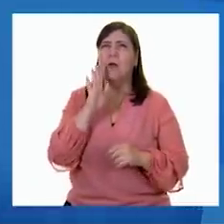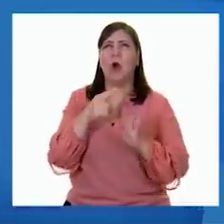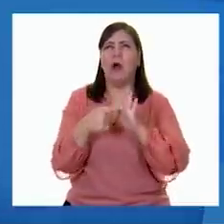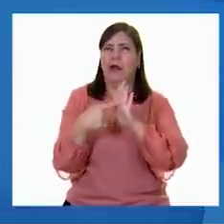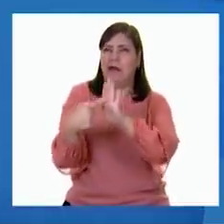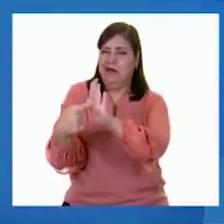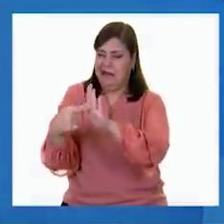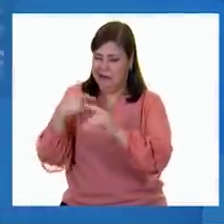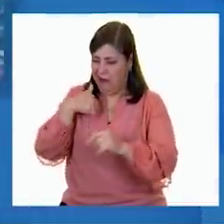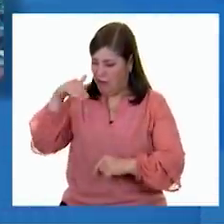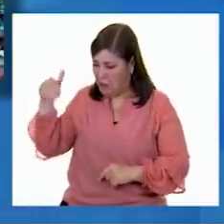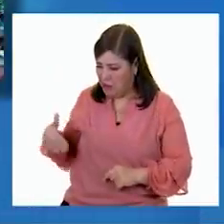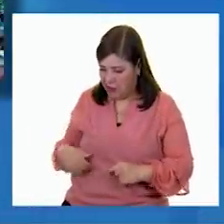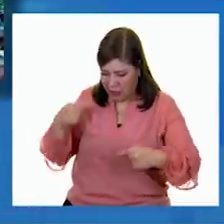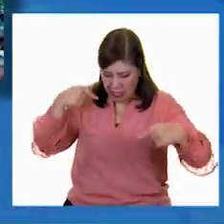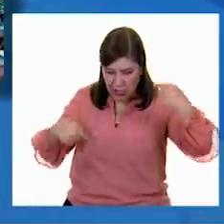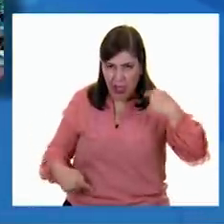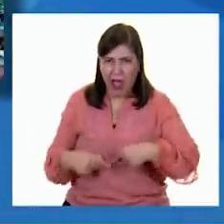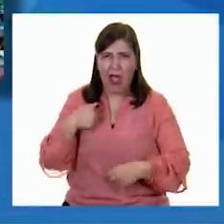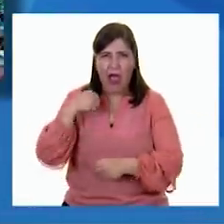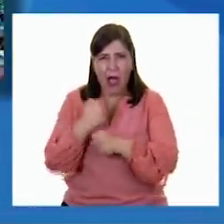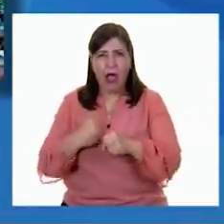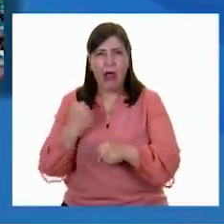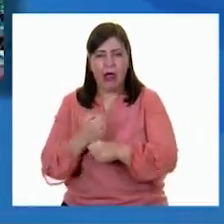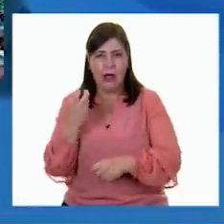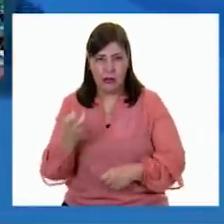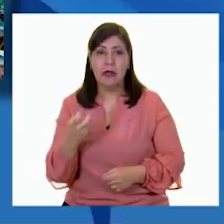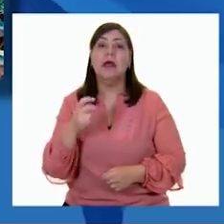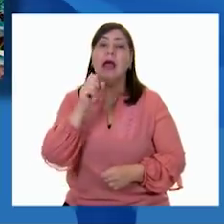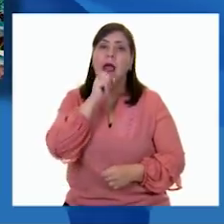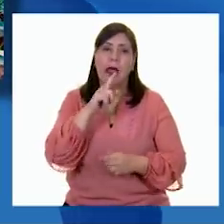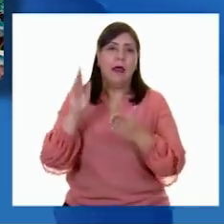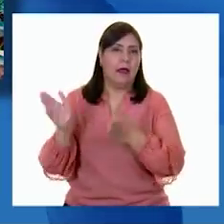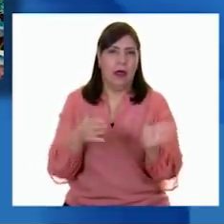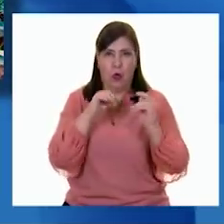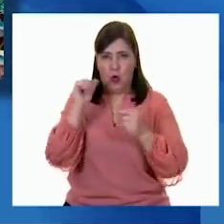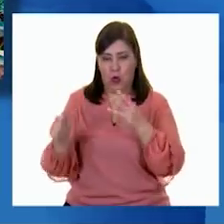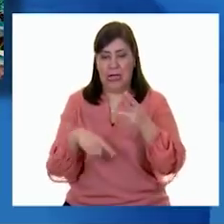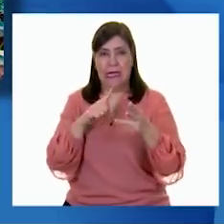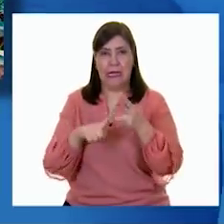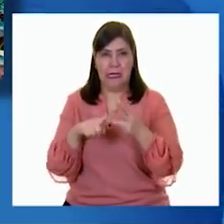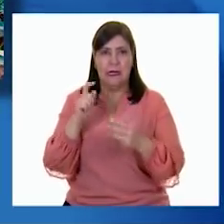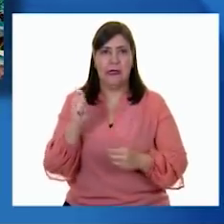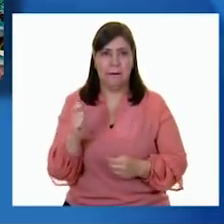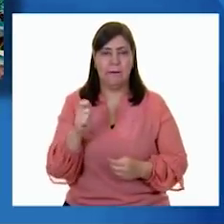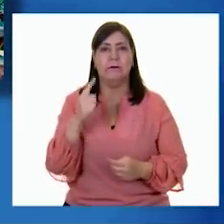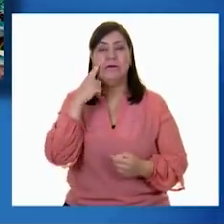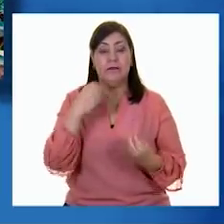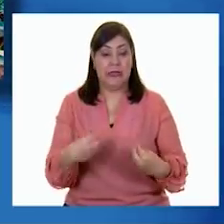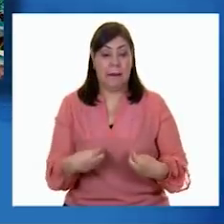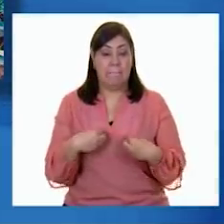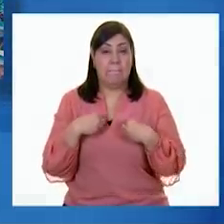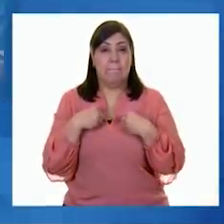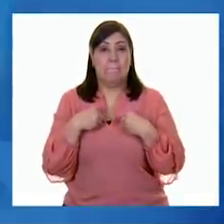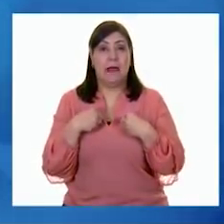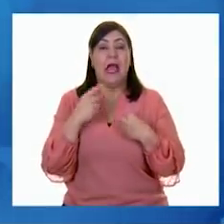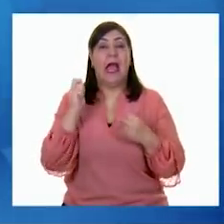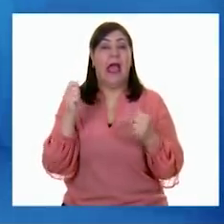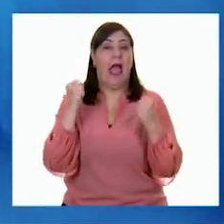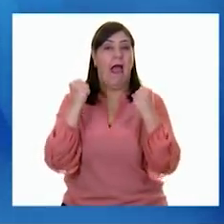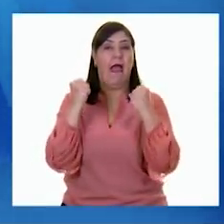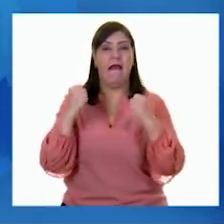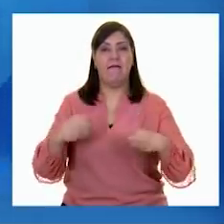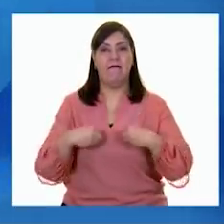está lastimada. Por último, les muestro la obra titulada Viva la vida. En ella,